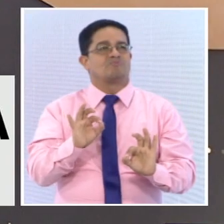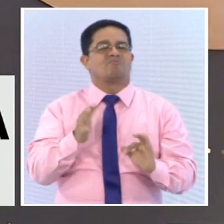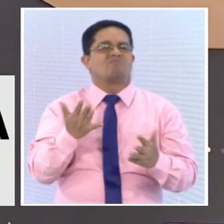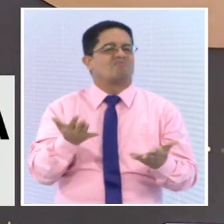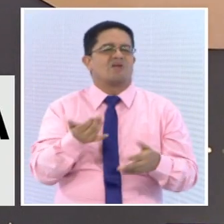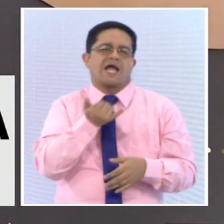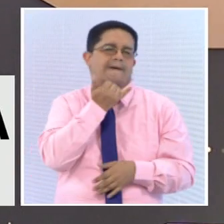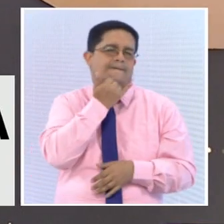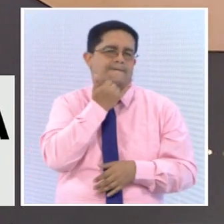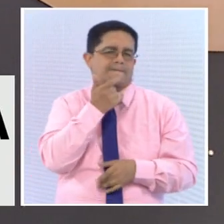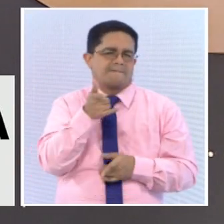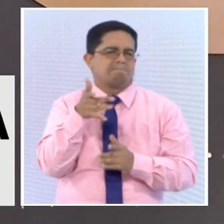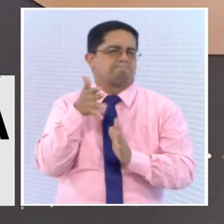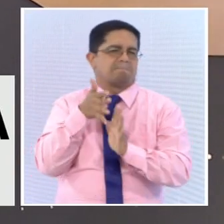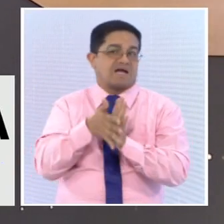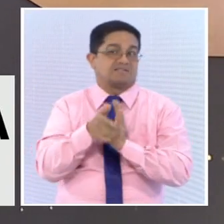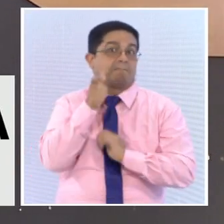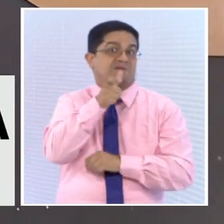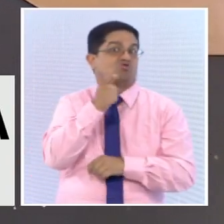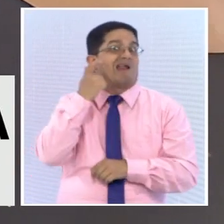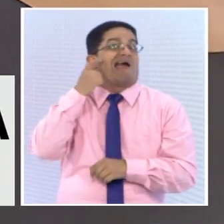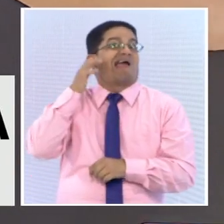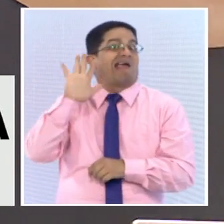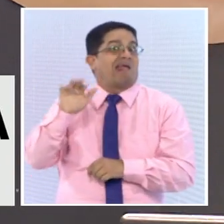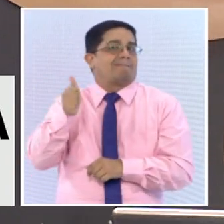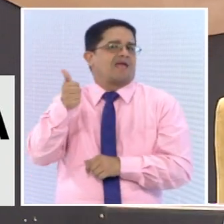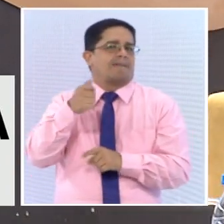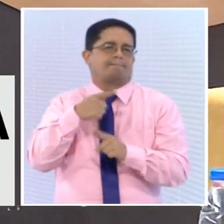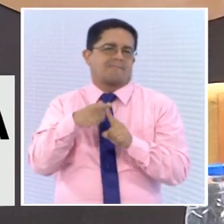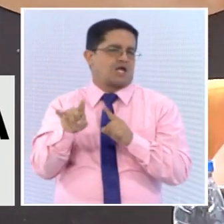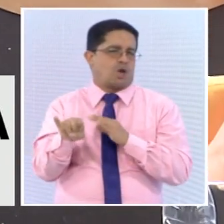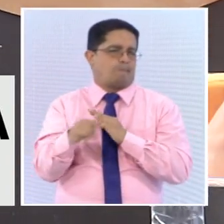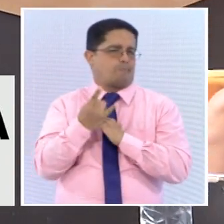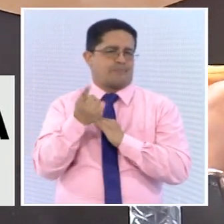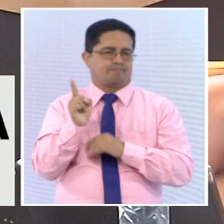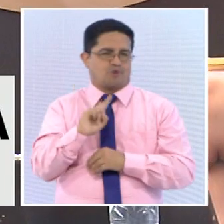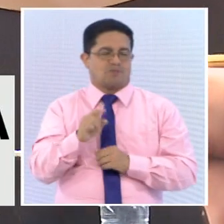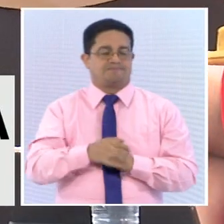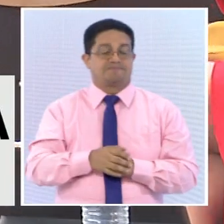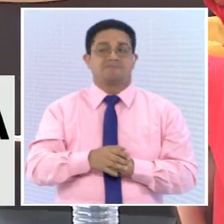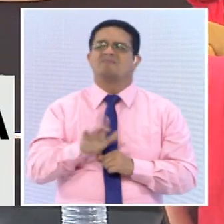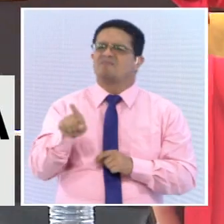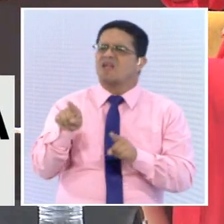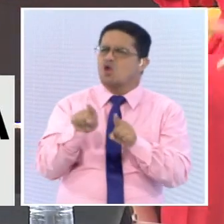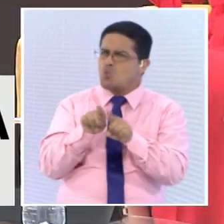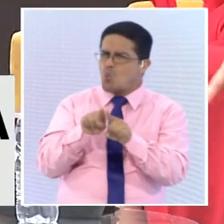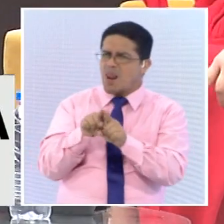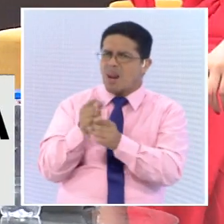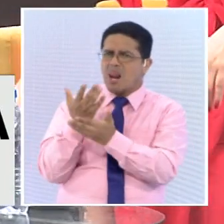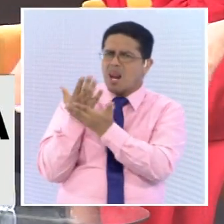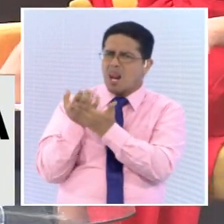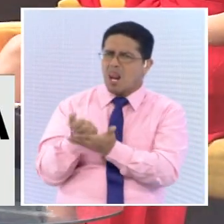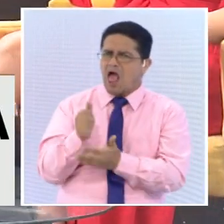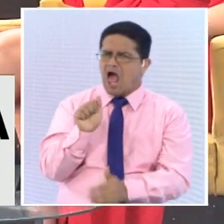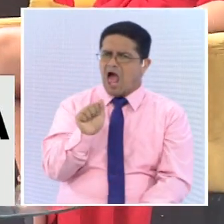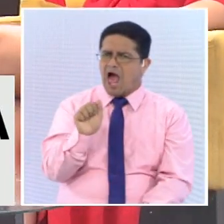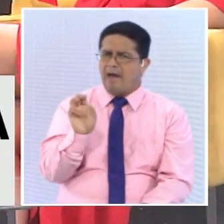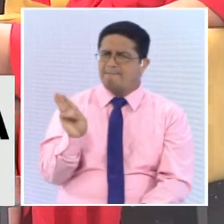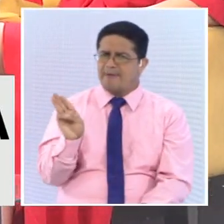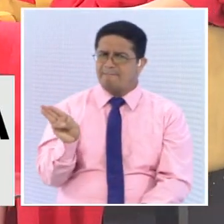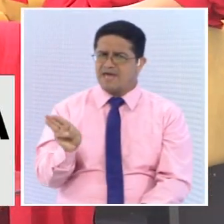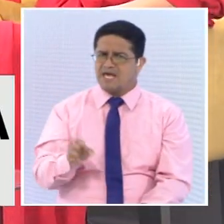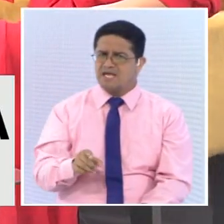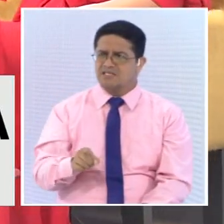en los pacientes que creen que están bien y no están bien. Por supuesto, vemos entonces esto como una aplicación. Sí. ¿La inteligencia artificial juega un papel